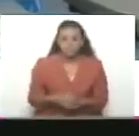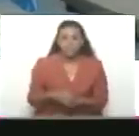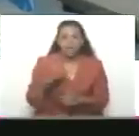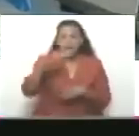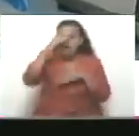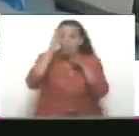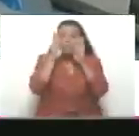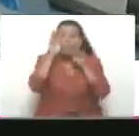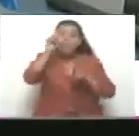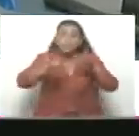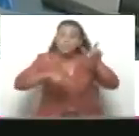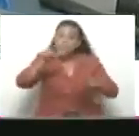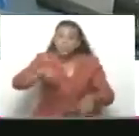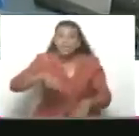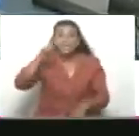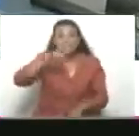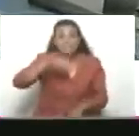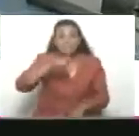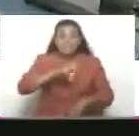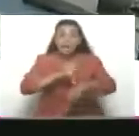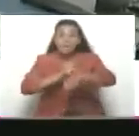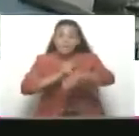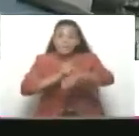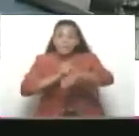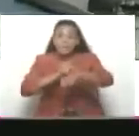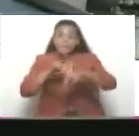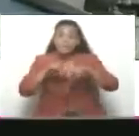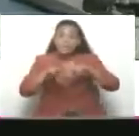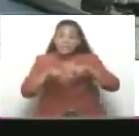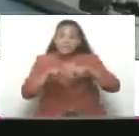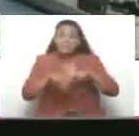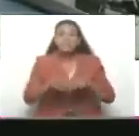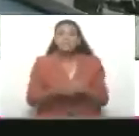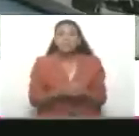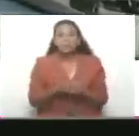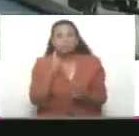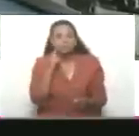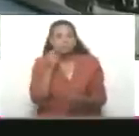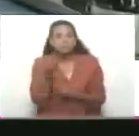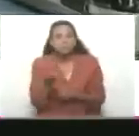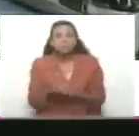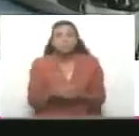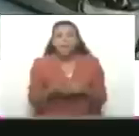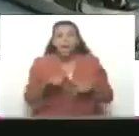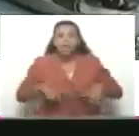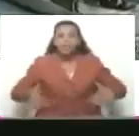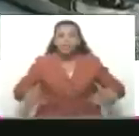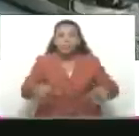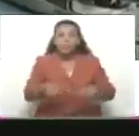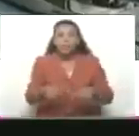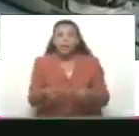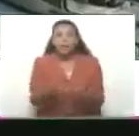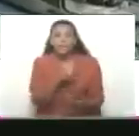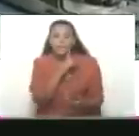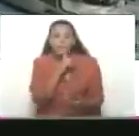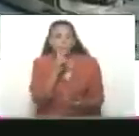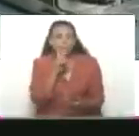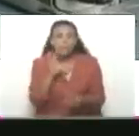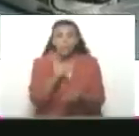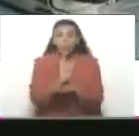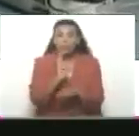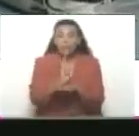atender a nuestros pacientes pediátricos contamos y nos dirigimos hacia la unidad de